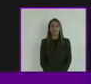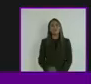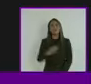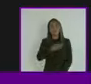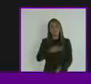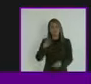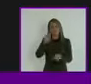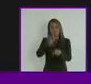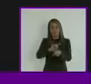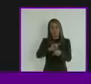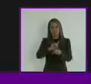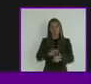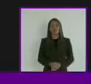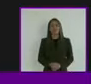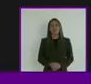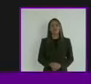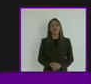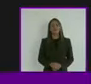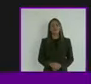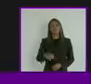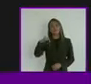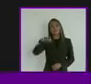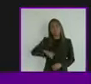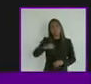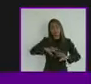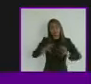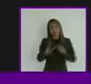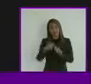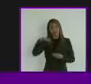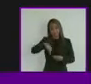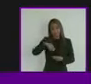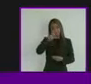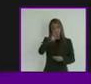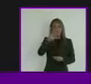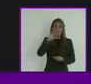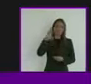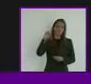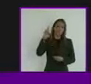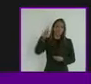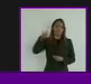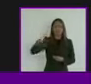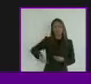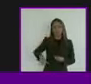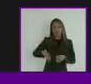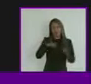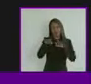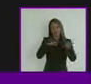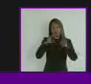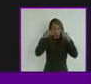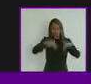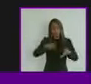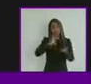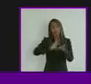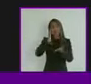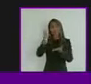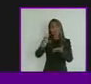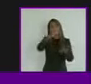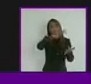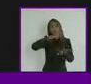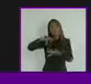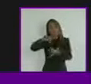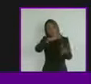Muy buenos días. Personas servidoras públicas que integramos el Tribunal Electoral de la Ciudad de México, agradecemos a quienes, a través de nuestras redes